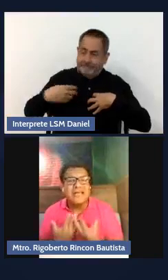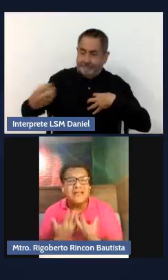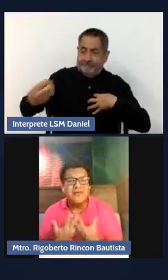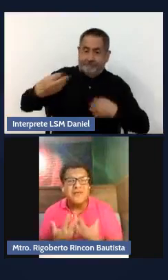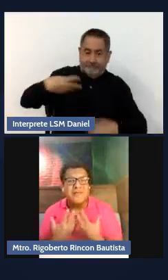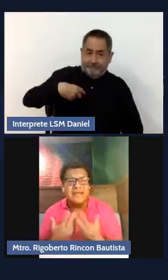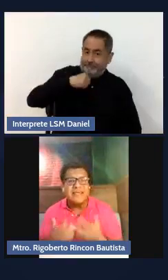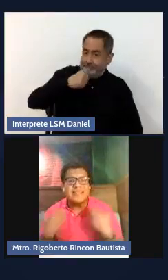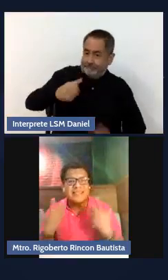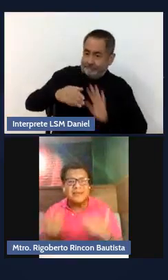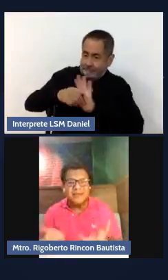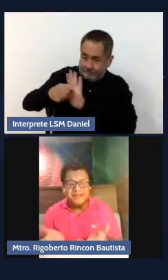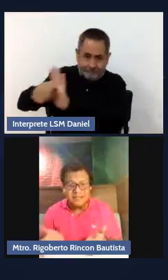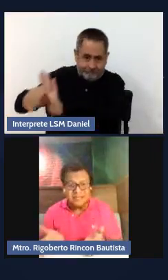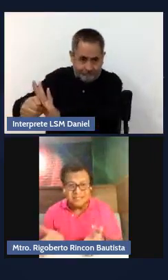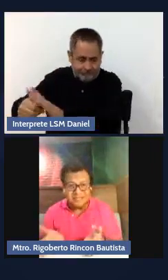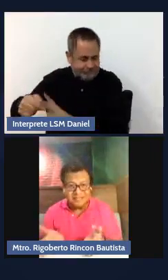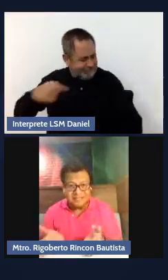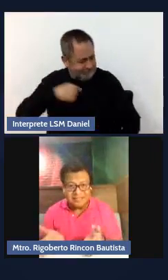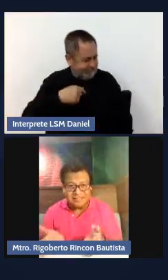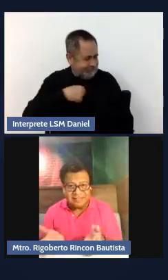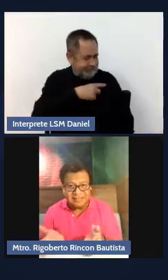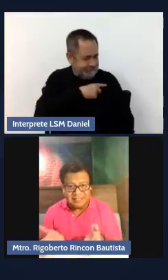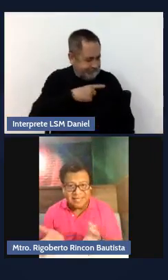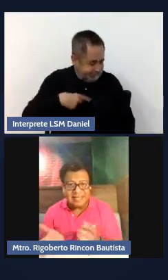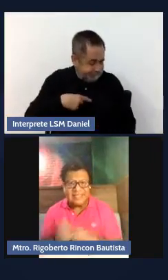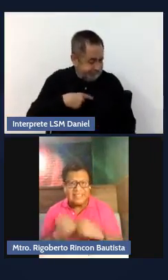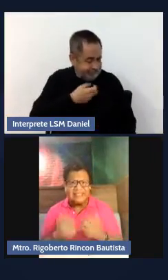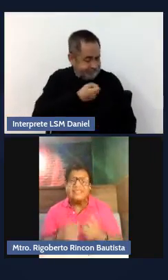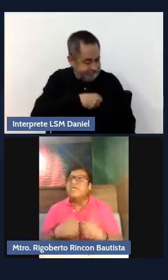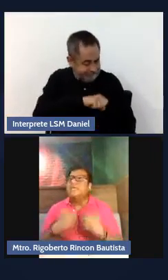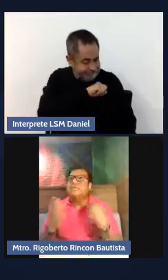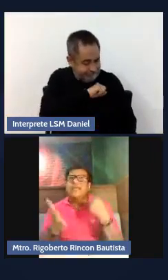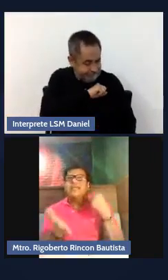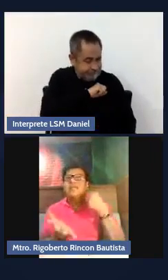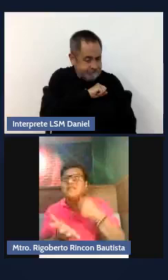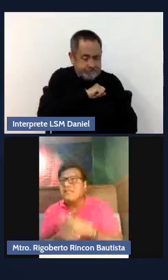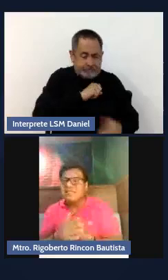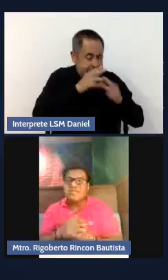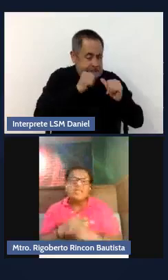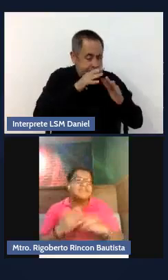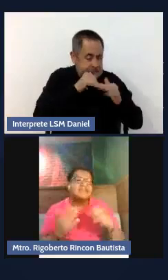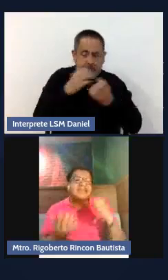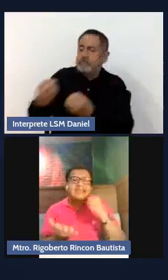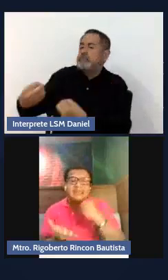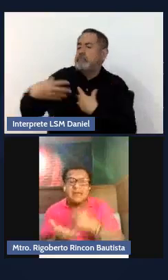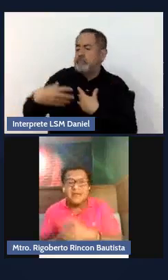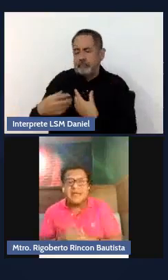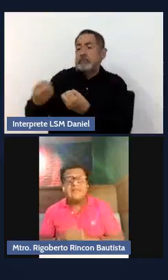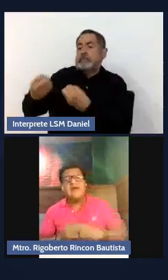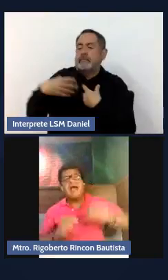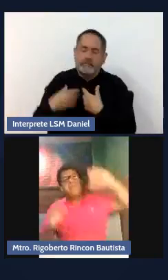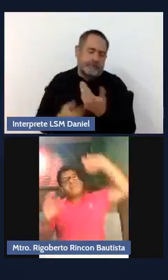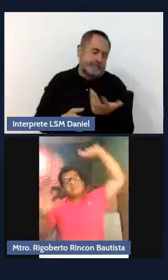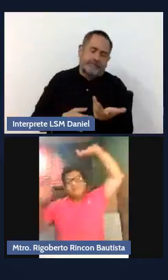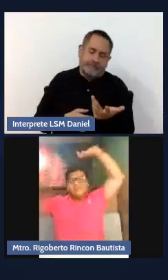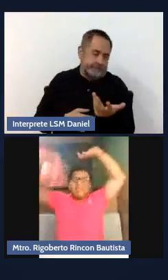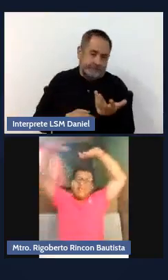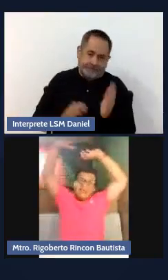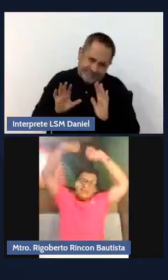manera saludable. ¿Ya? Es decir, viene el detonante del estrés, tengo esto, pues me